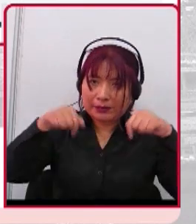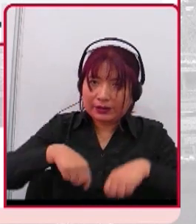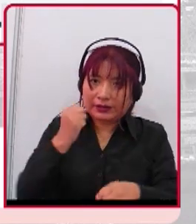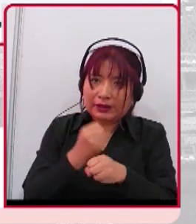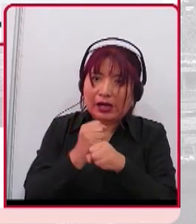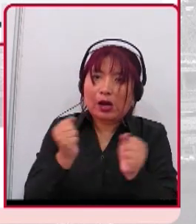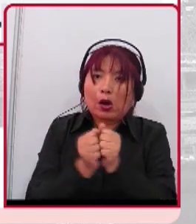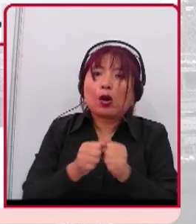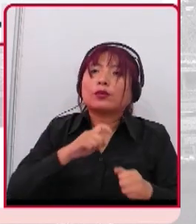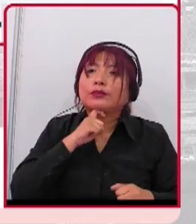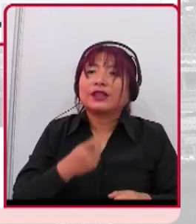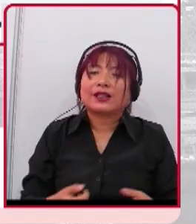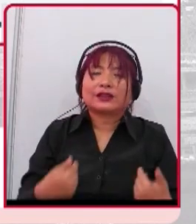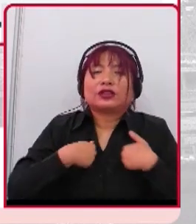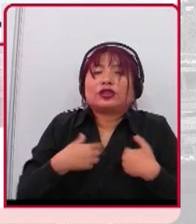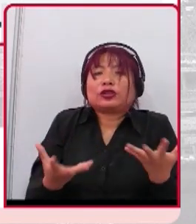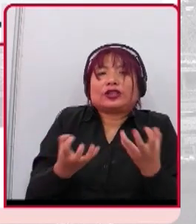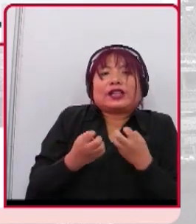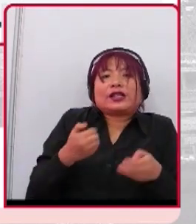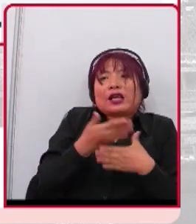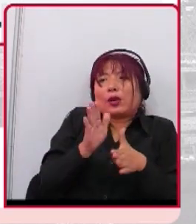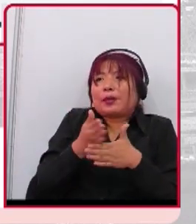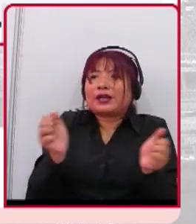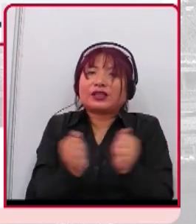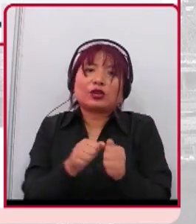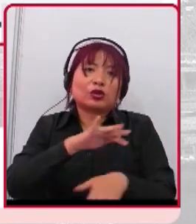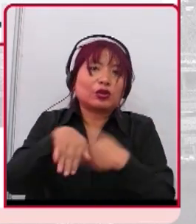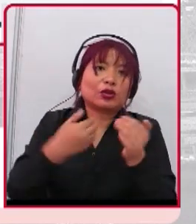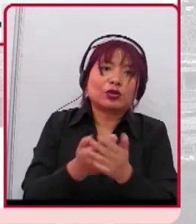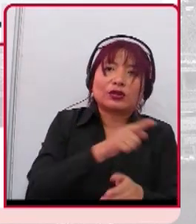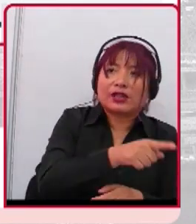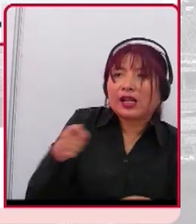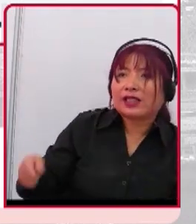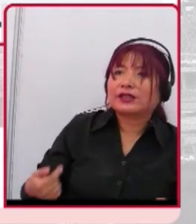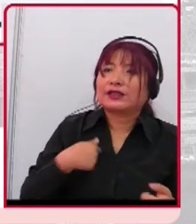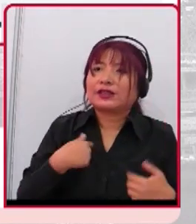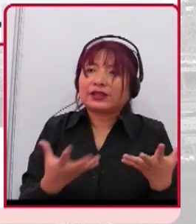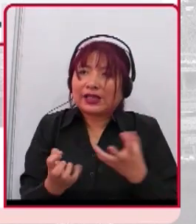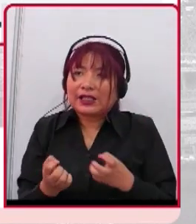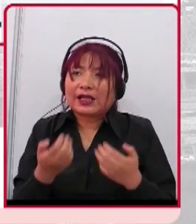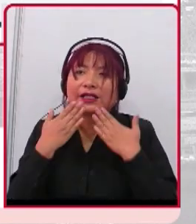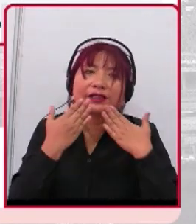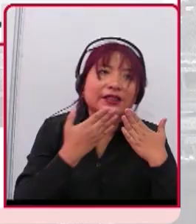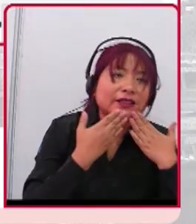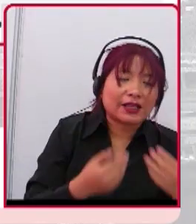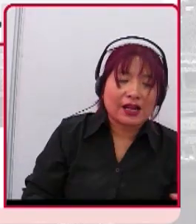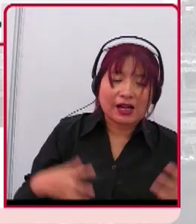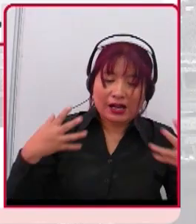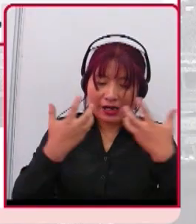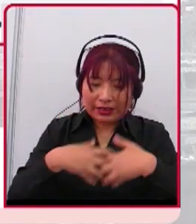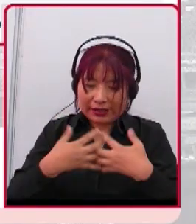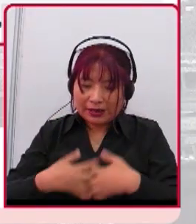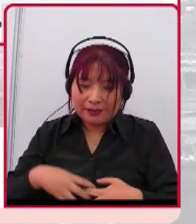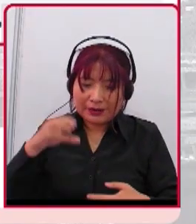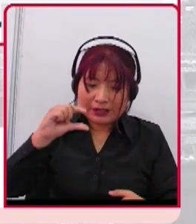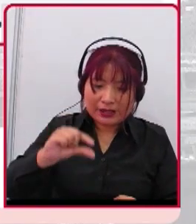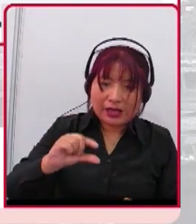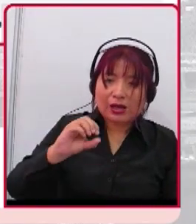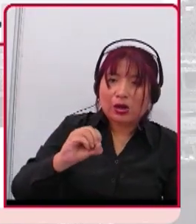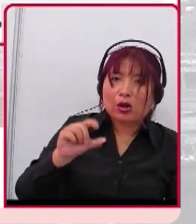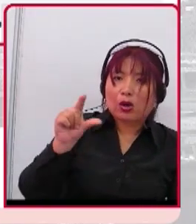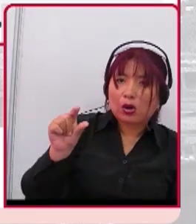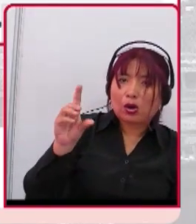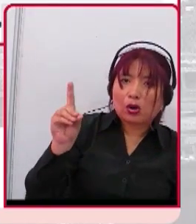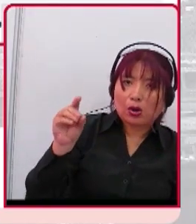Eso es lo que yo quería compartir con todos ustedes y bueno, quería agradecer también a la empresa Goldfield por permitirme presentar